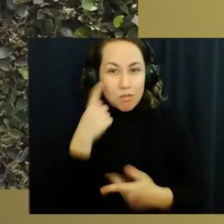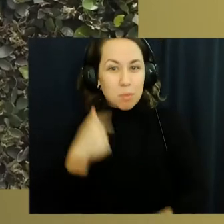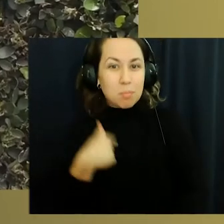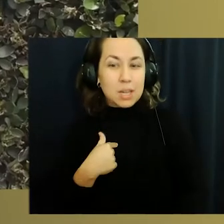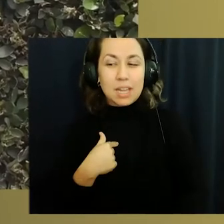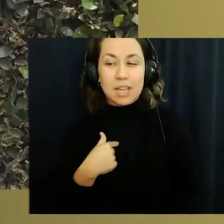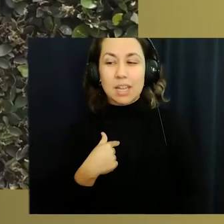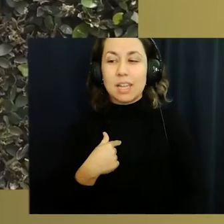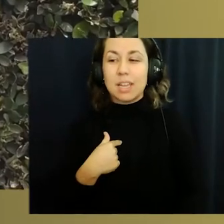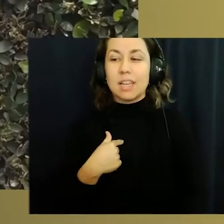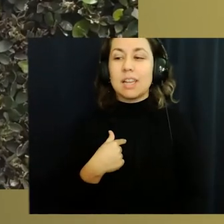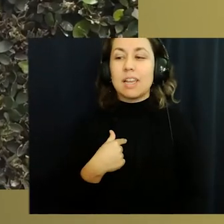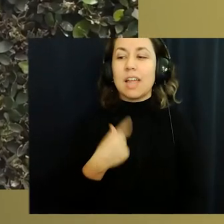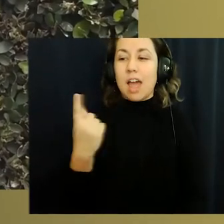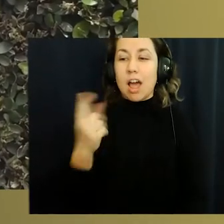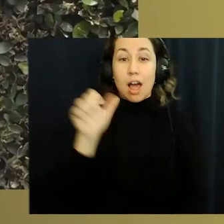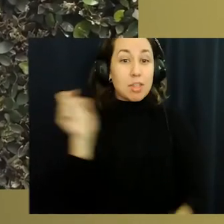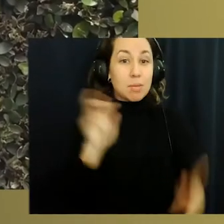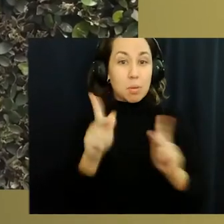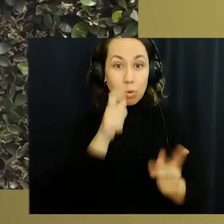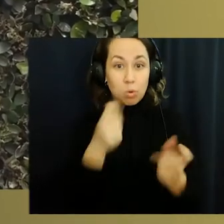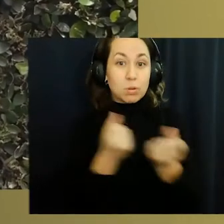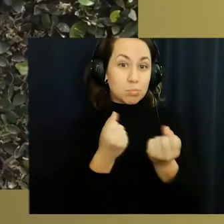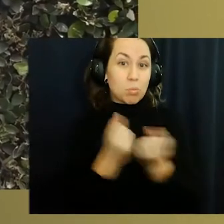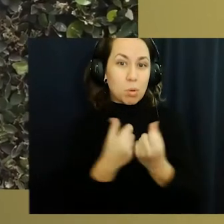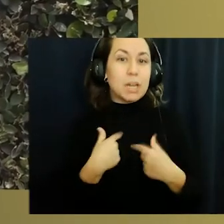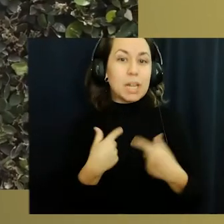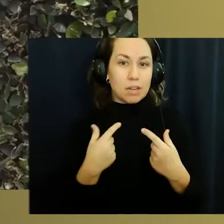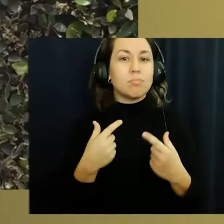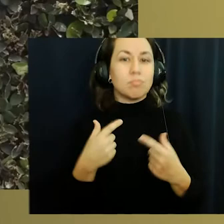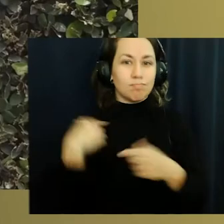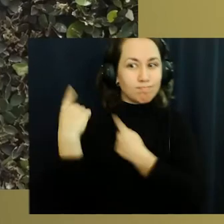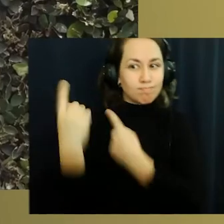por siempre estar ahí para mí, por ayudarme en el camino.